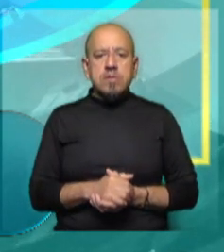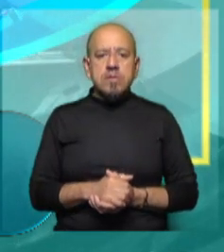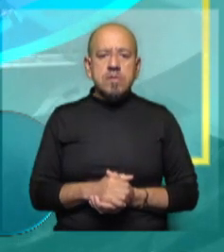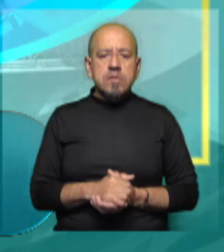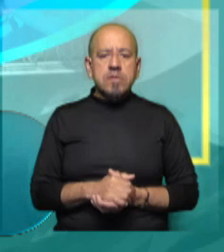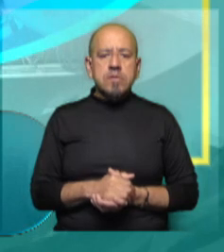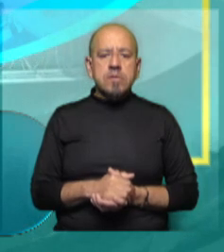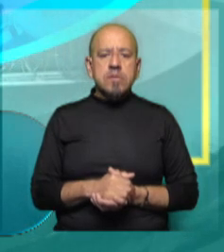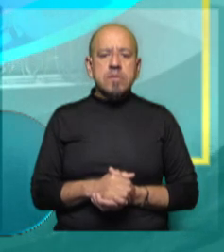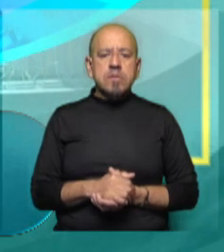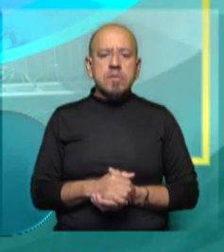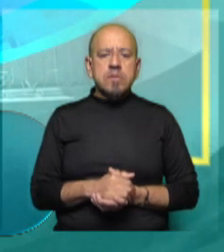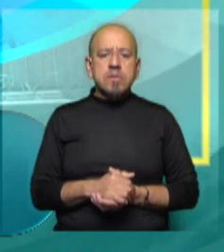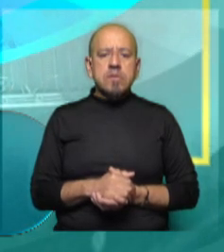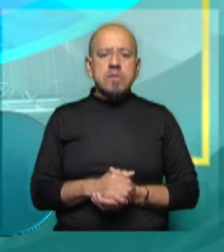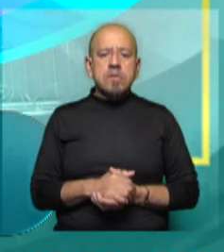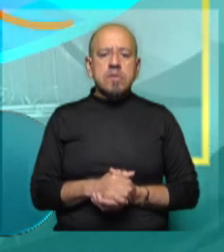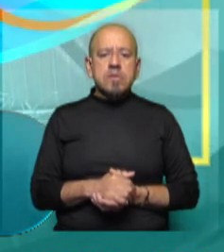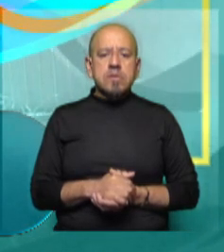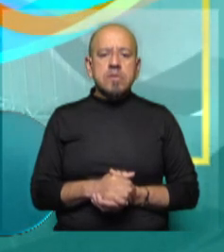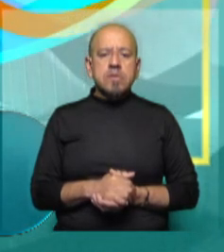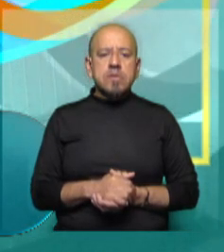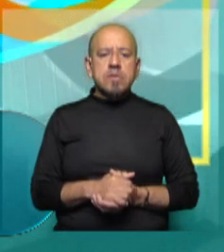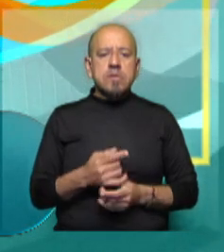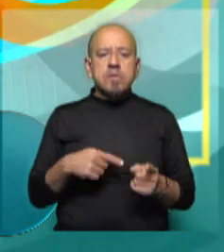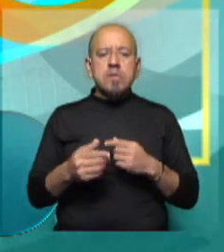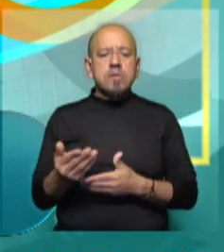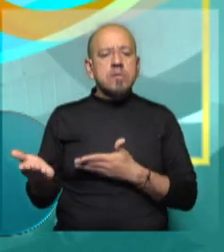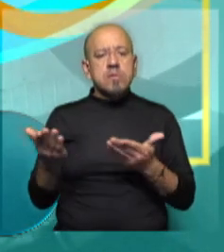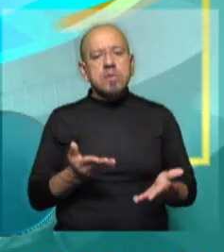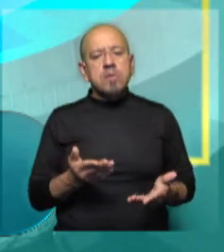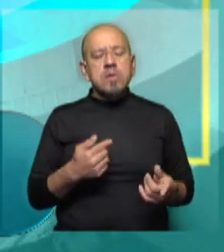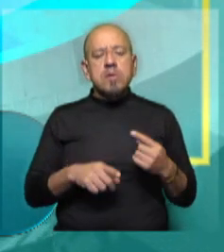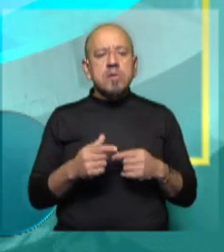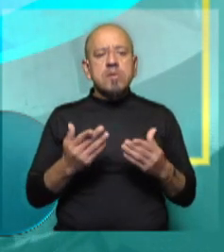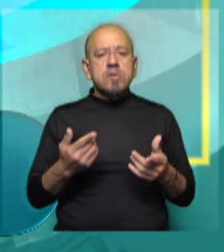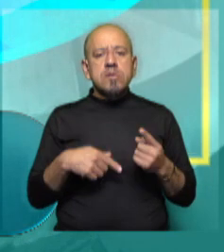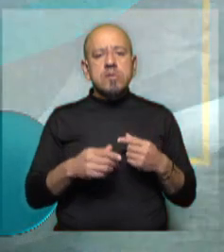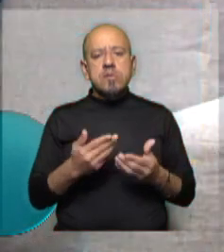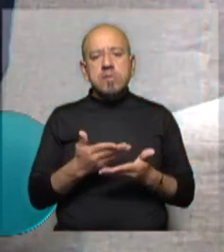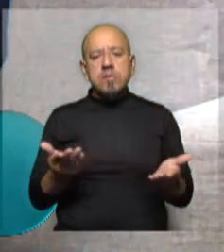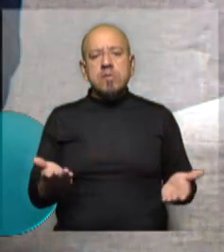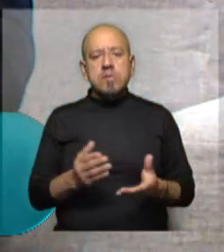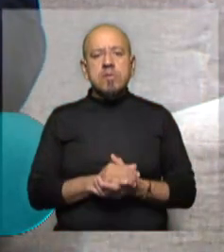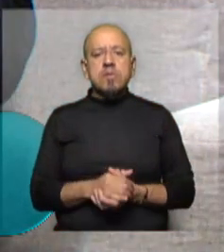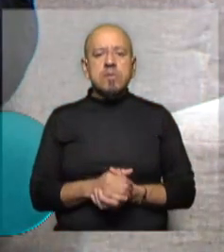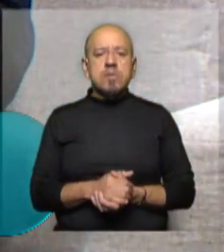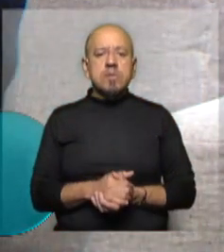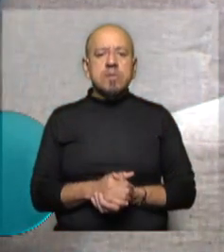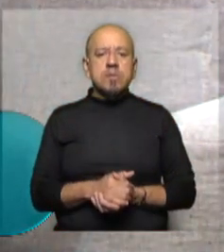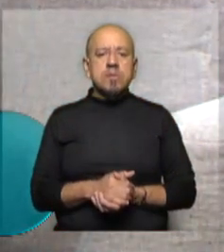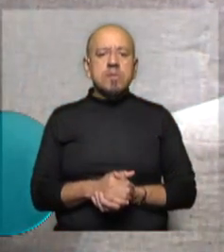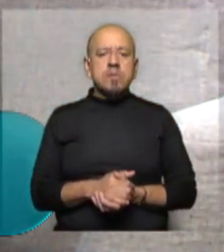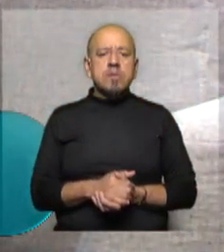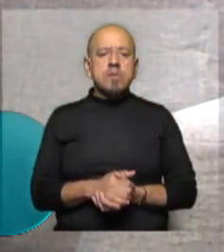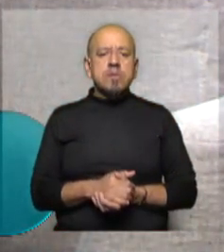You're welcome and I think you'll be really encouraged. Son todos bienvenidos, la van a pasar muy bien y van a ser muy animados. Yeah, the worst thing that will happen is you'll have a good